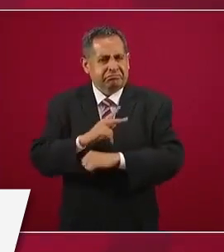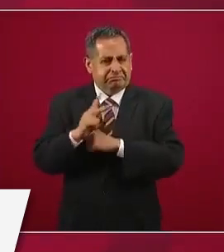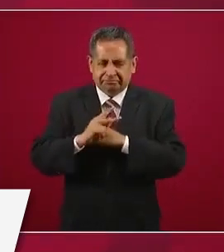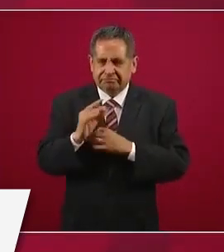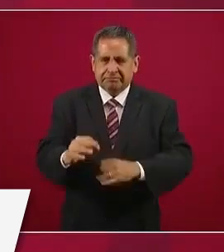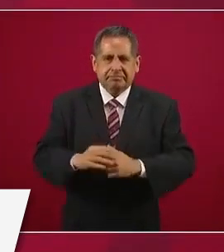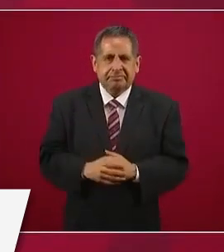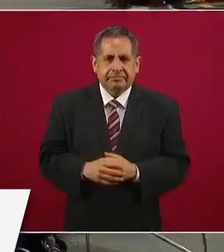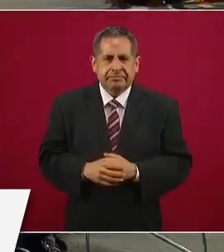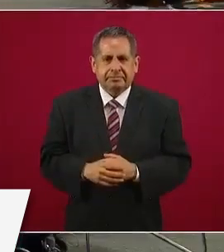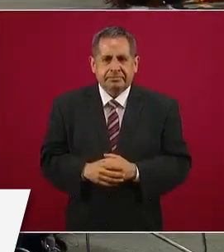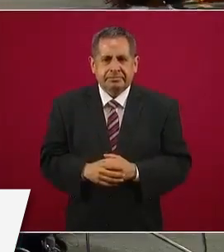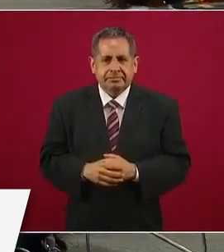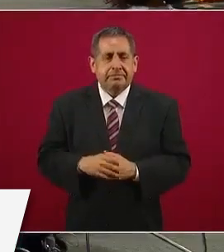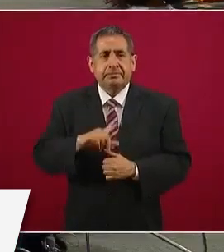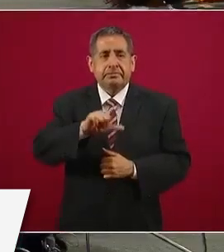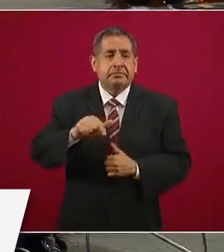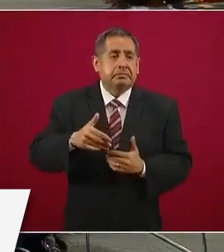No